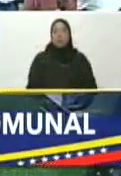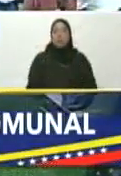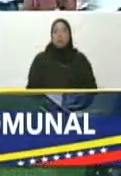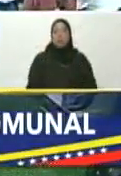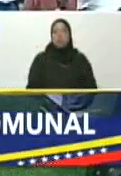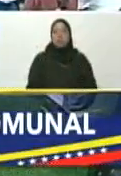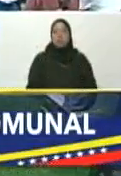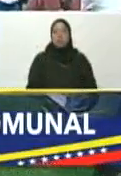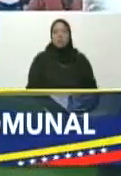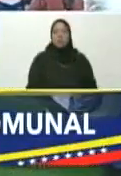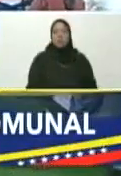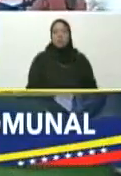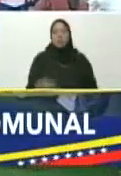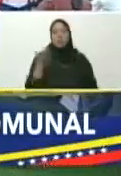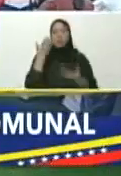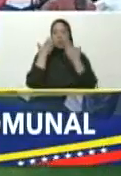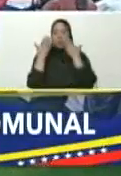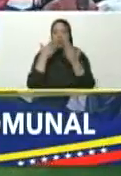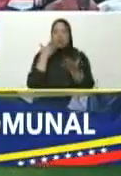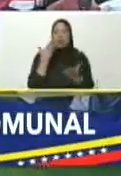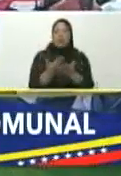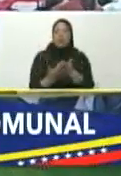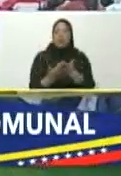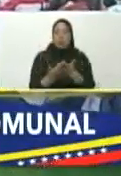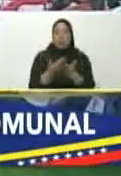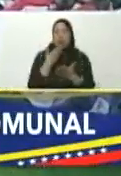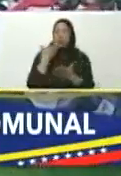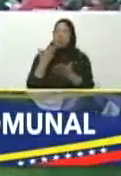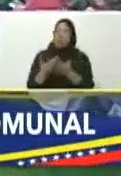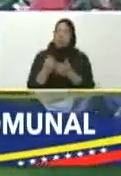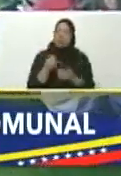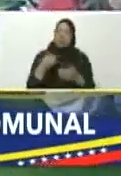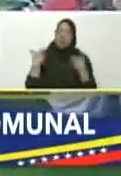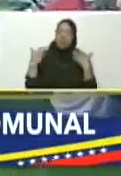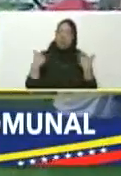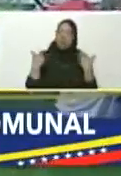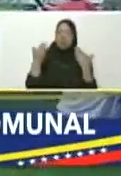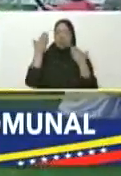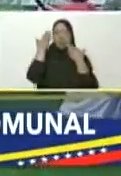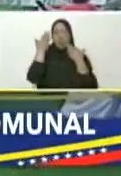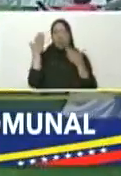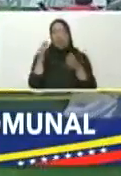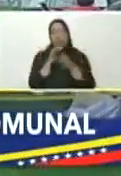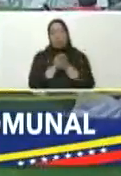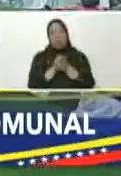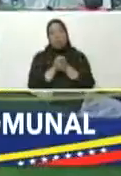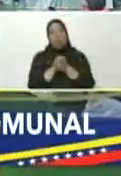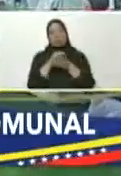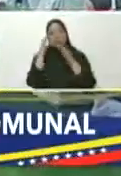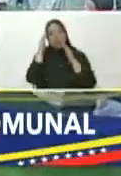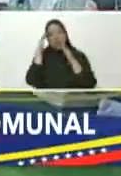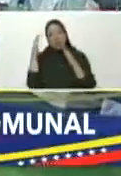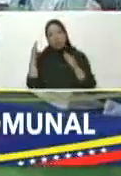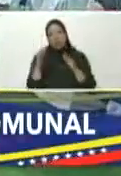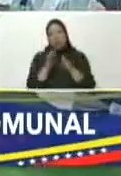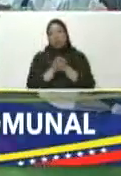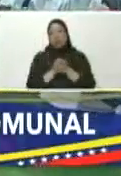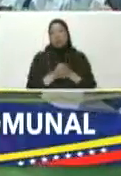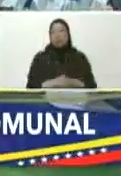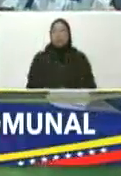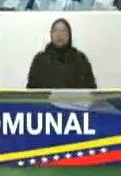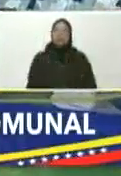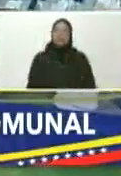botón, Miguel Eduardo. Gracias, vale. Me gracias, alegro mucho gracias. De saludarlos a ustedes. Bueno, aquí